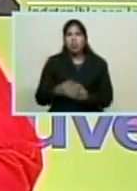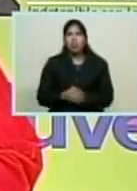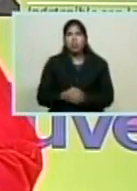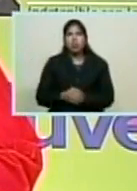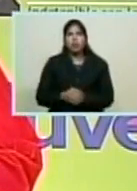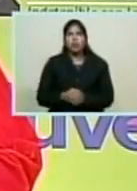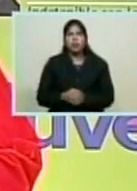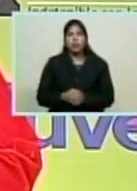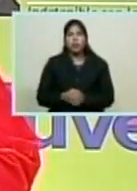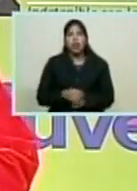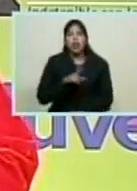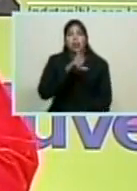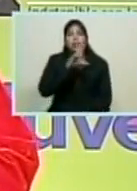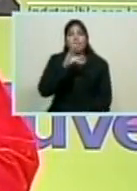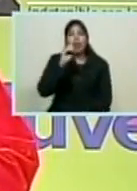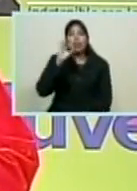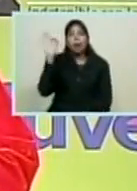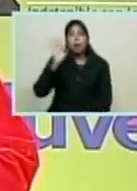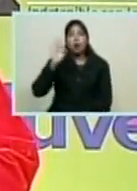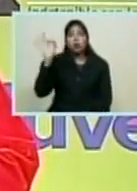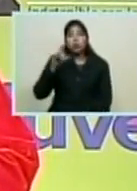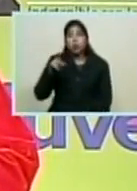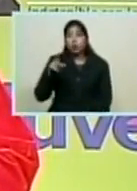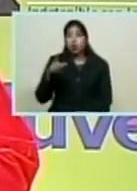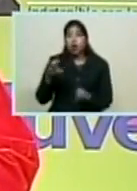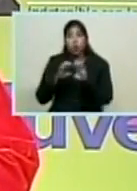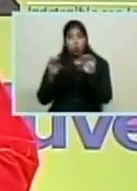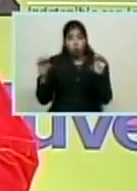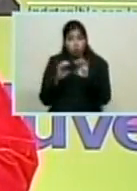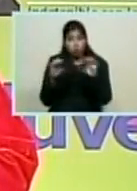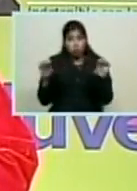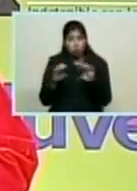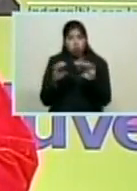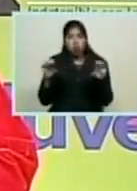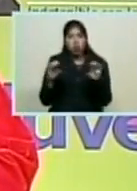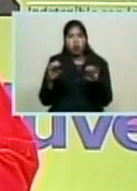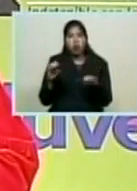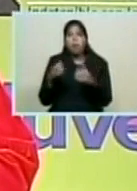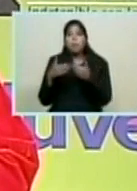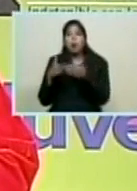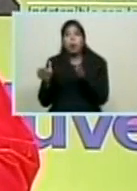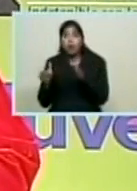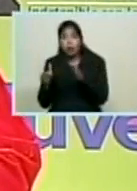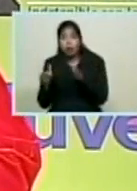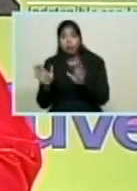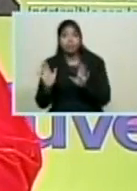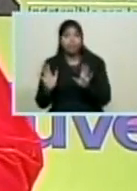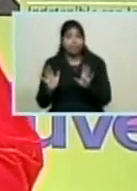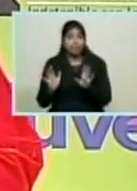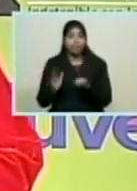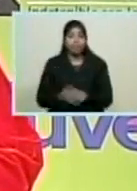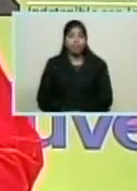solamente el 30% de la educación es educación pública.